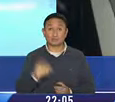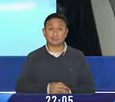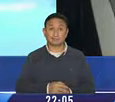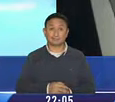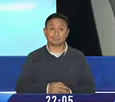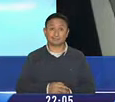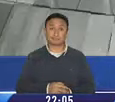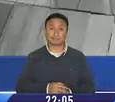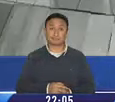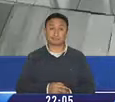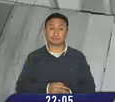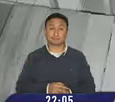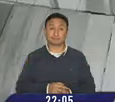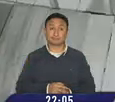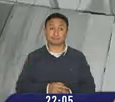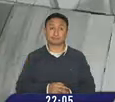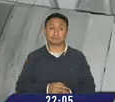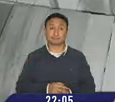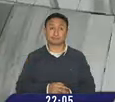violencia.